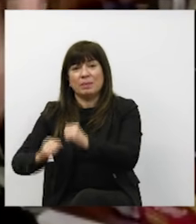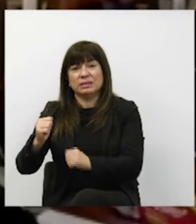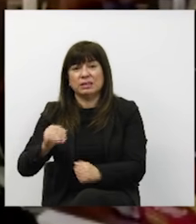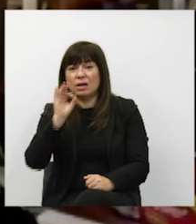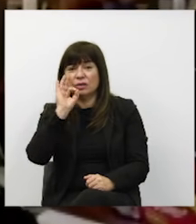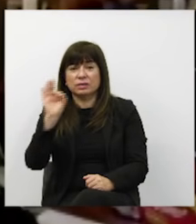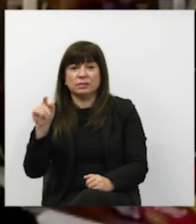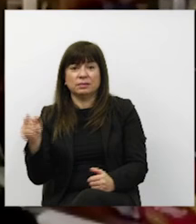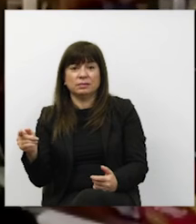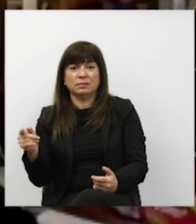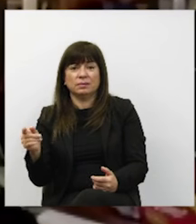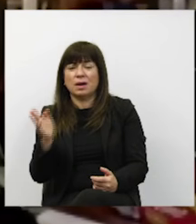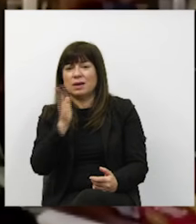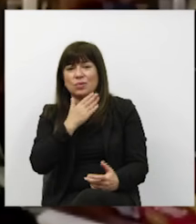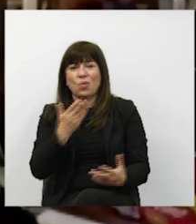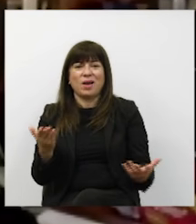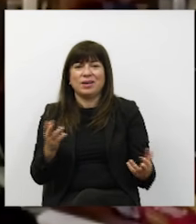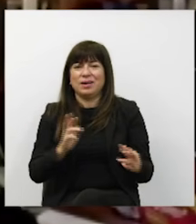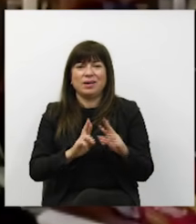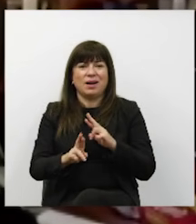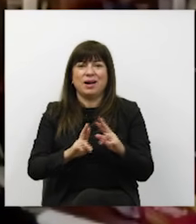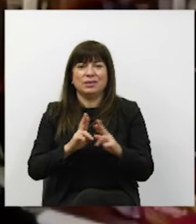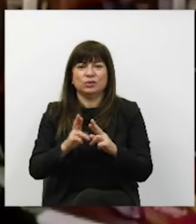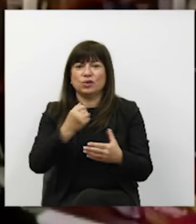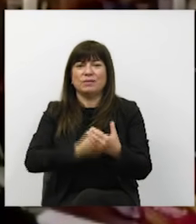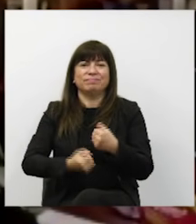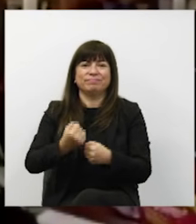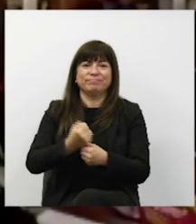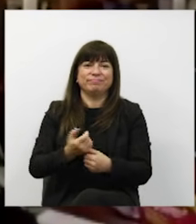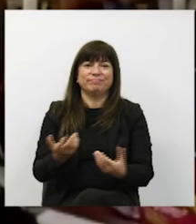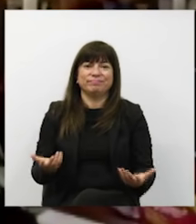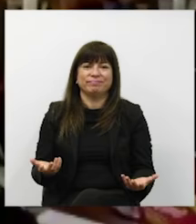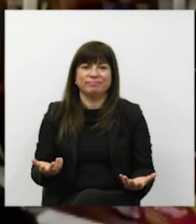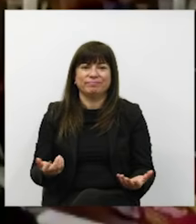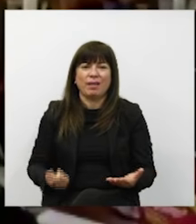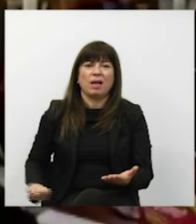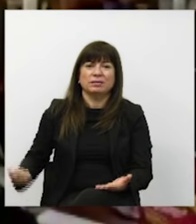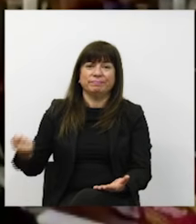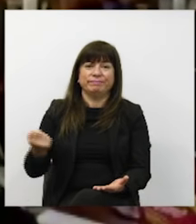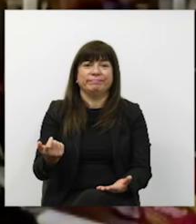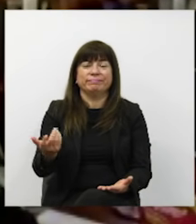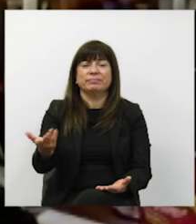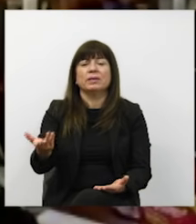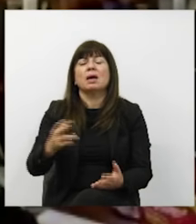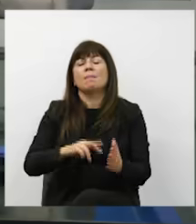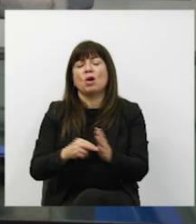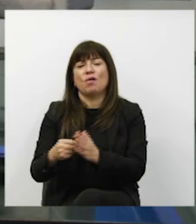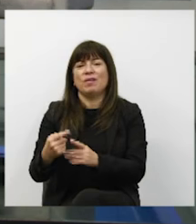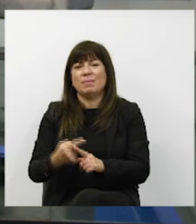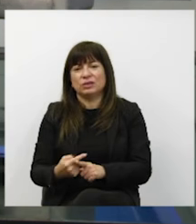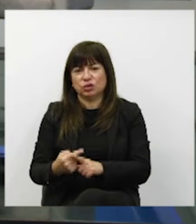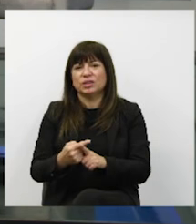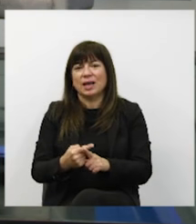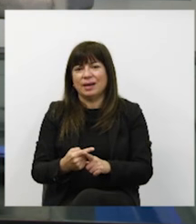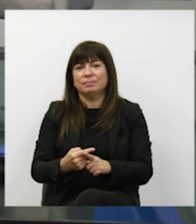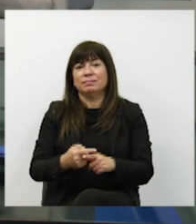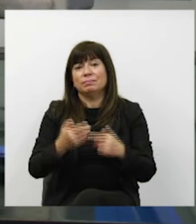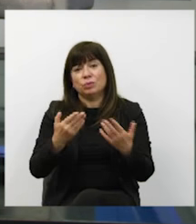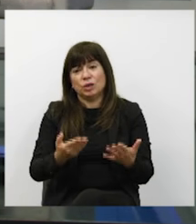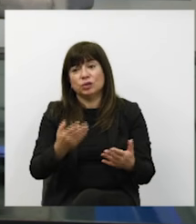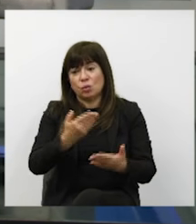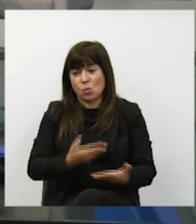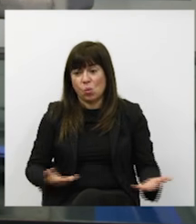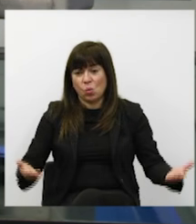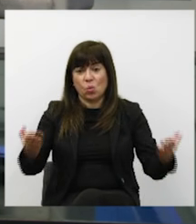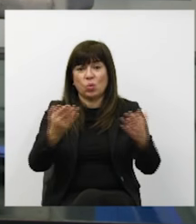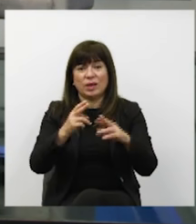tenemos una situación en que no hay relación ni conversación. Eso es, yo creo, un problema esencial. Y por eso es que lo que ustedes están haciendo acá es